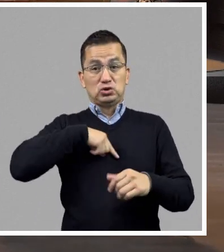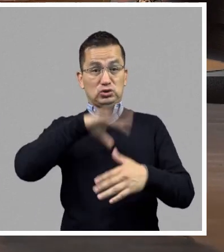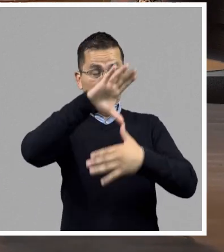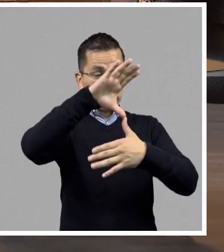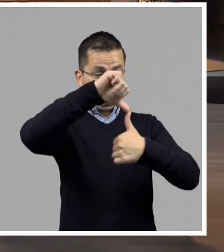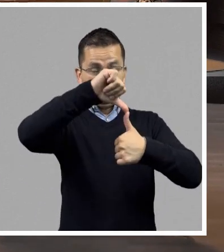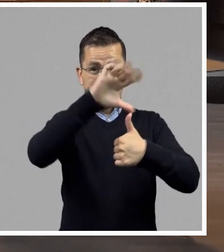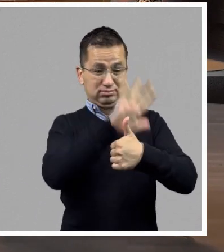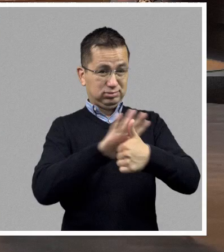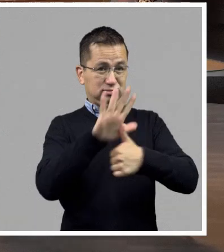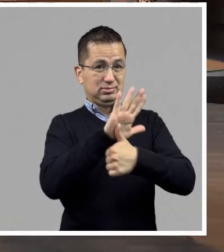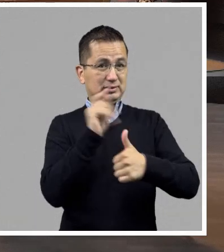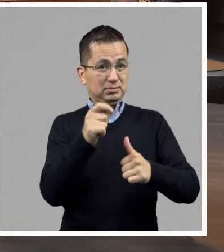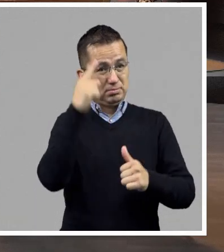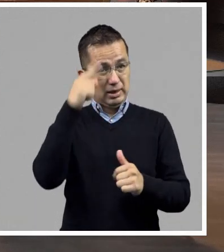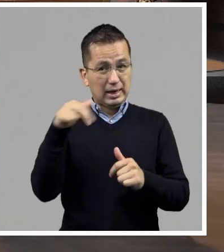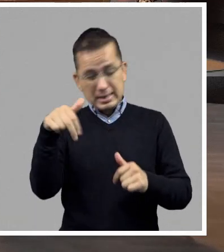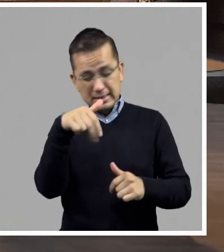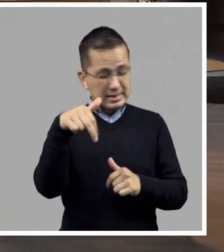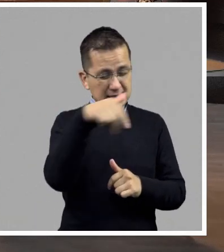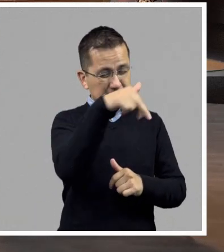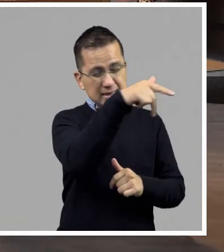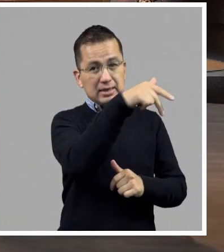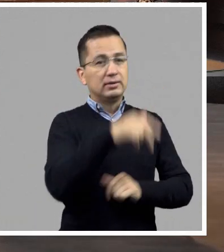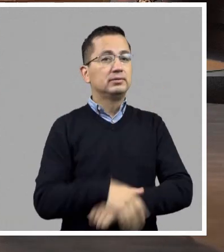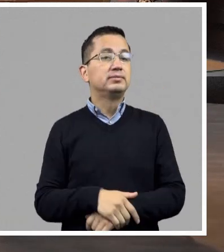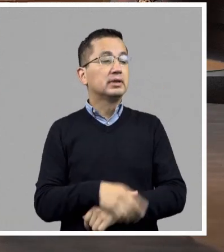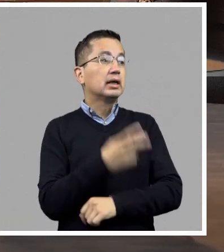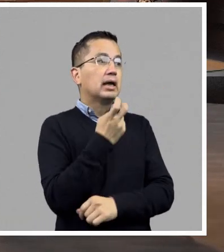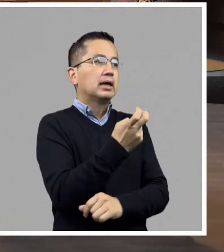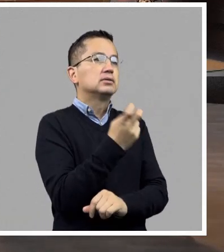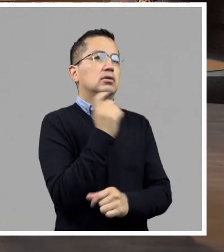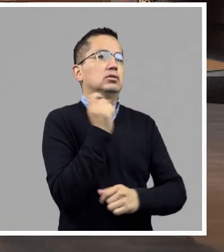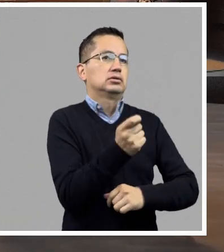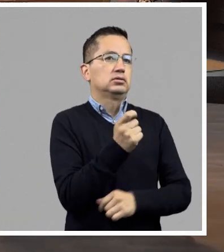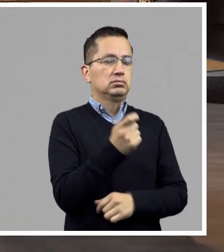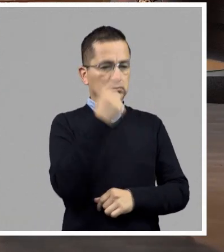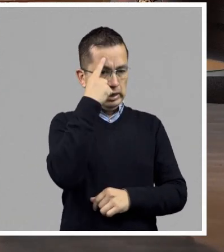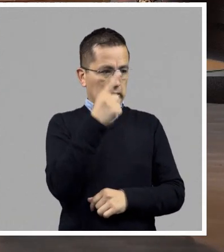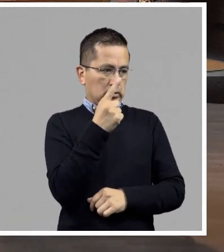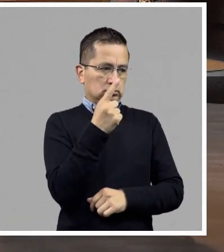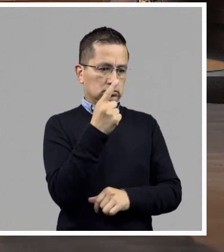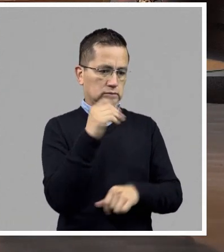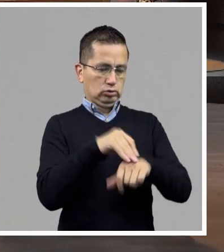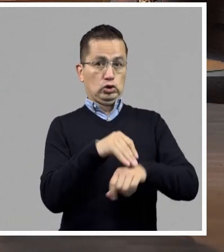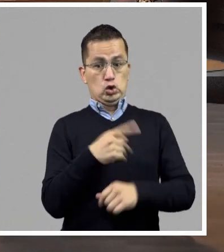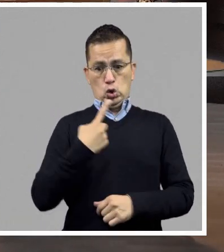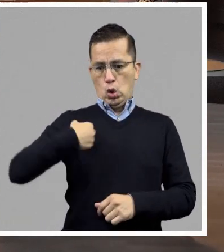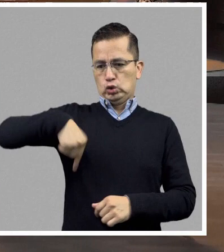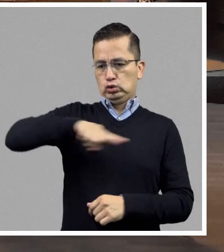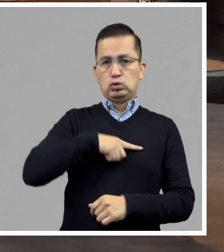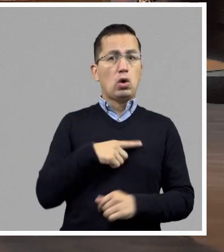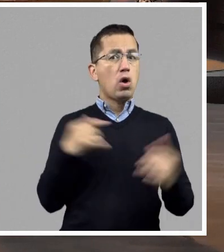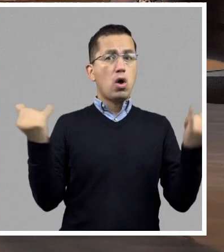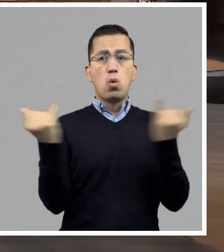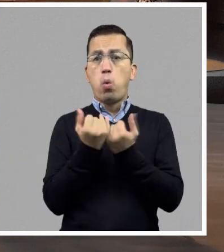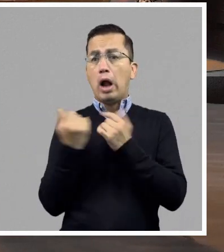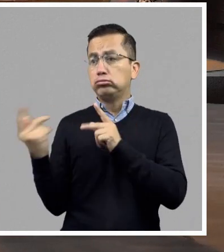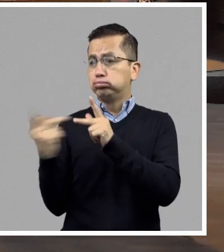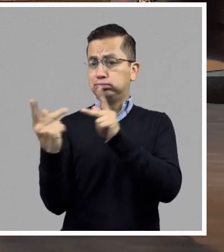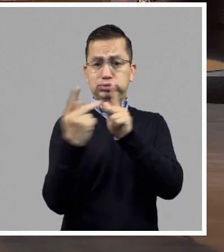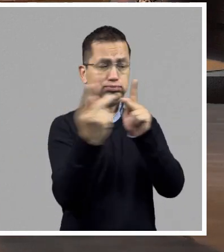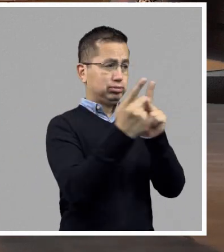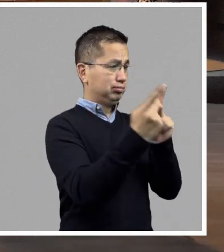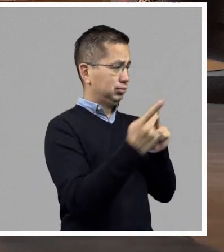viviendo en Centroamérica Solo que estos son una silueta entonces ahí era un poco como para decir Somos la misma cosa la misma especie